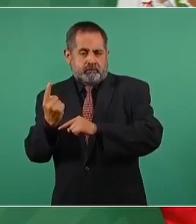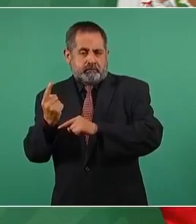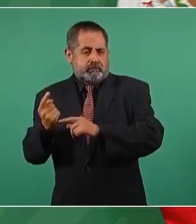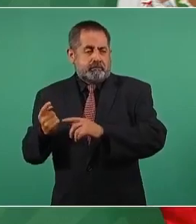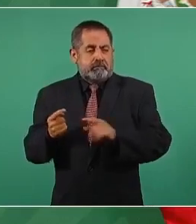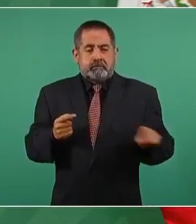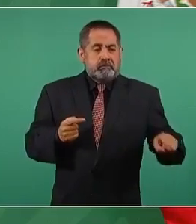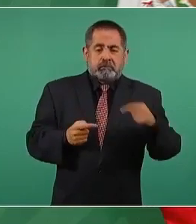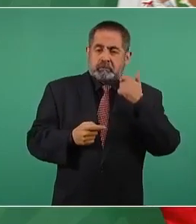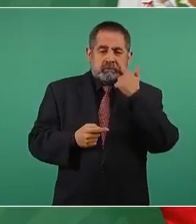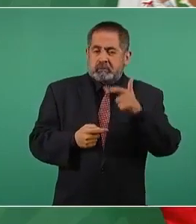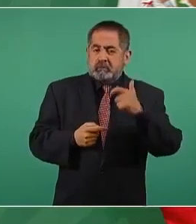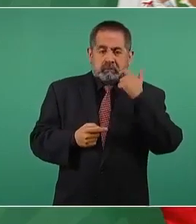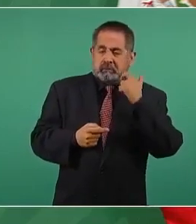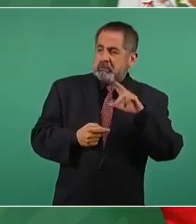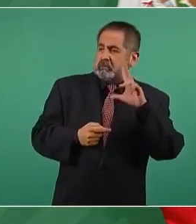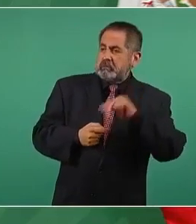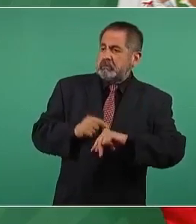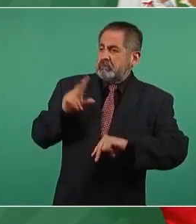que no